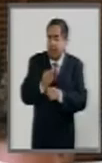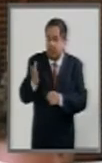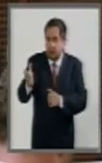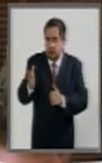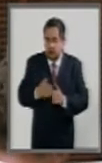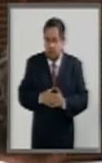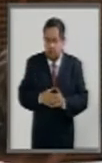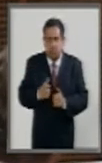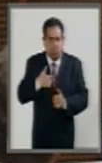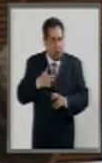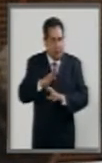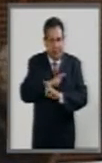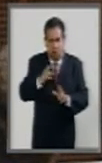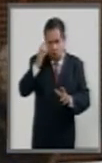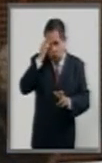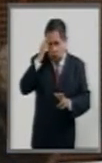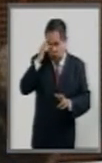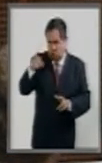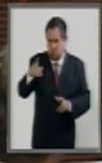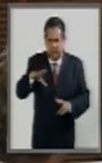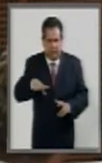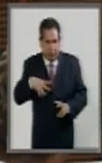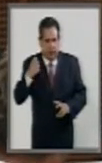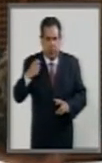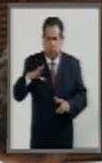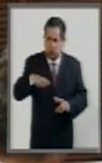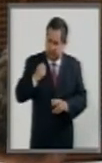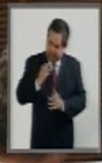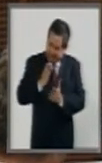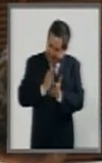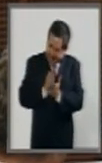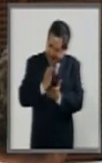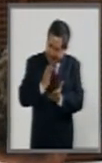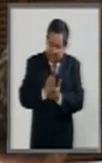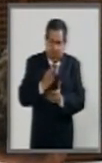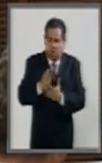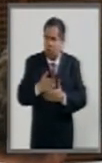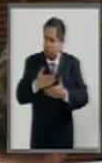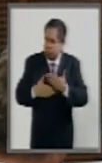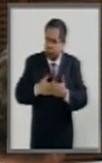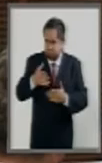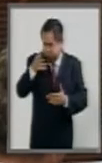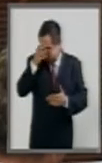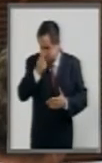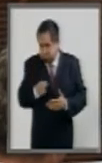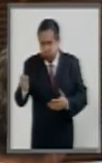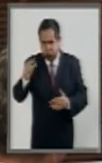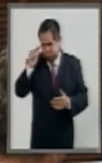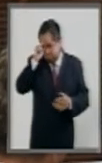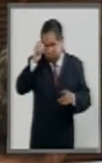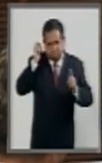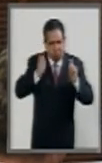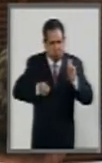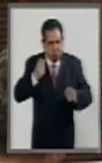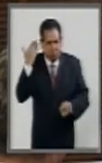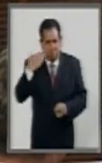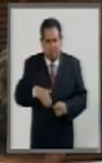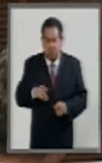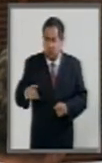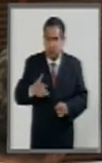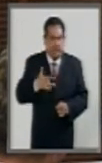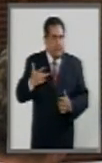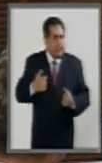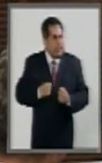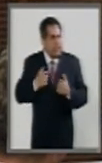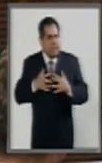que reconozco tu gran esfuerzo, tu tenacidad, tu capacidad, tu talento, tu espíritu